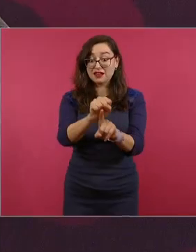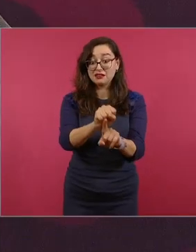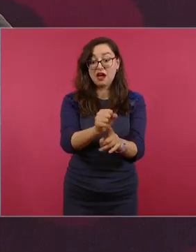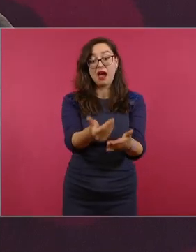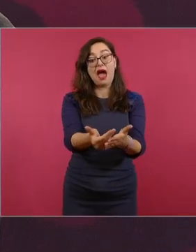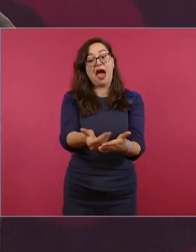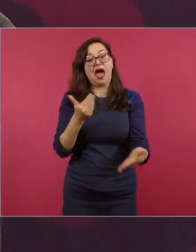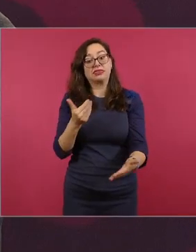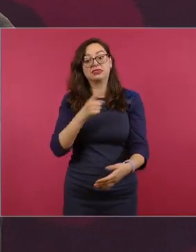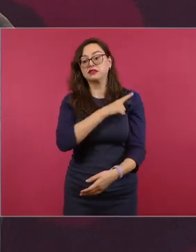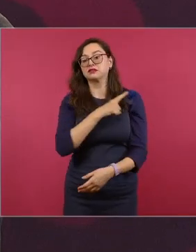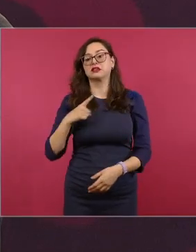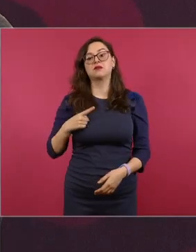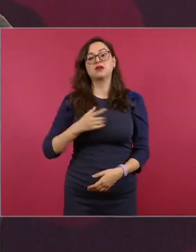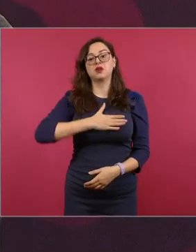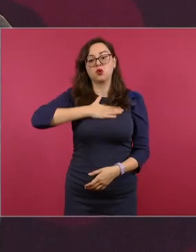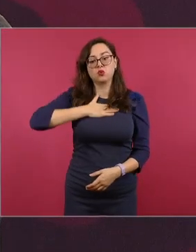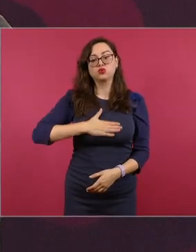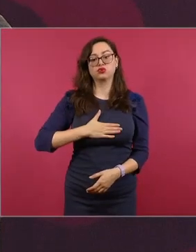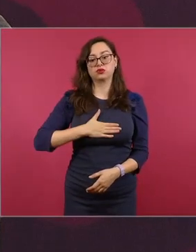es fruto de la justicia.